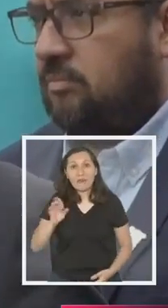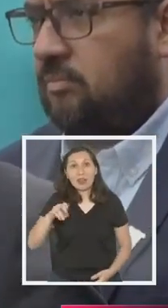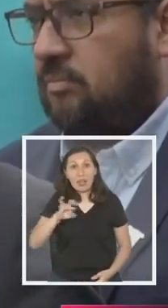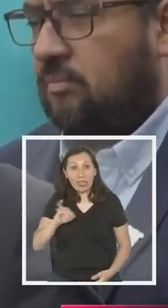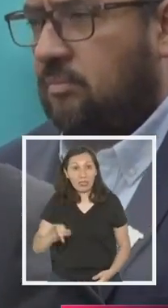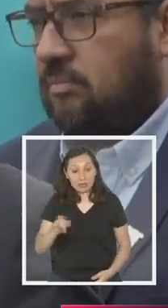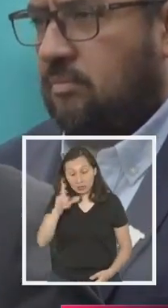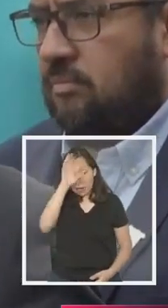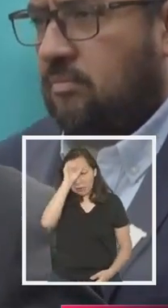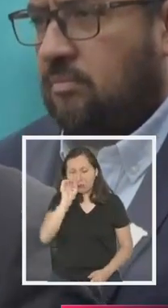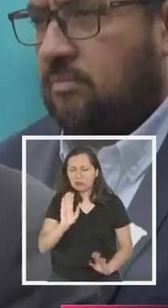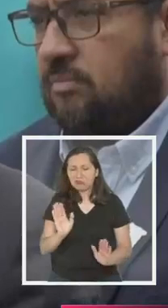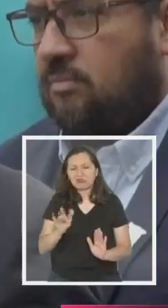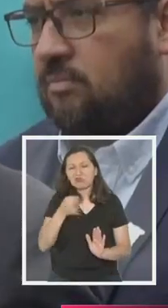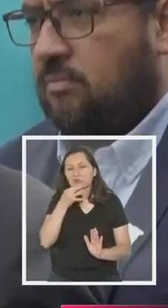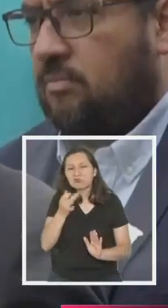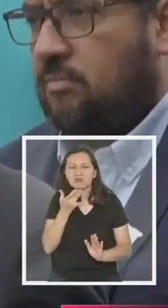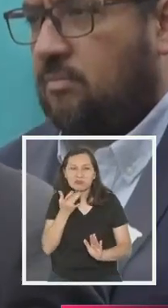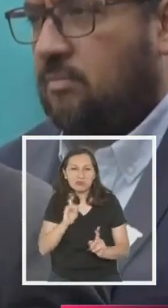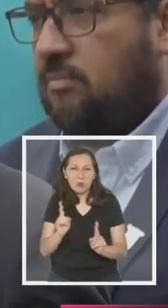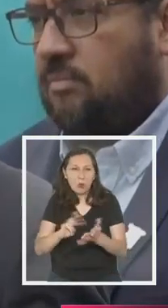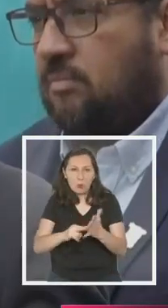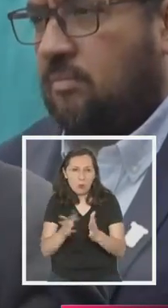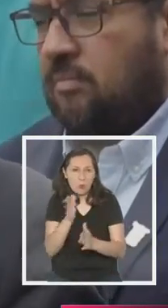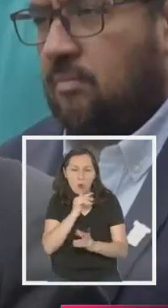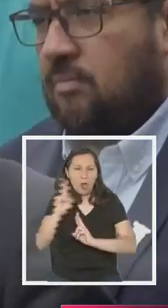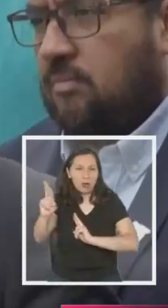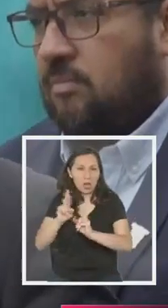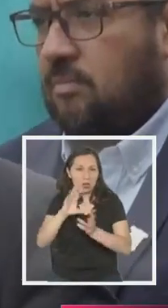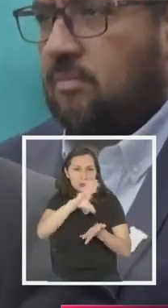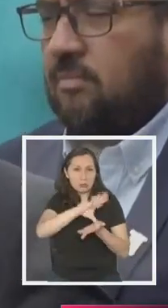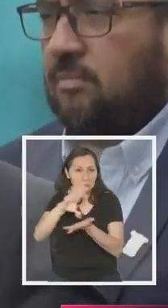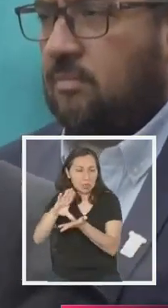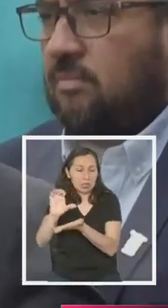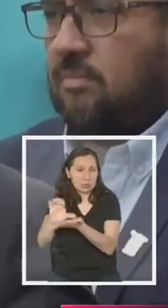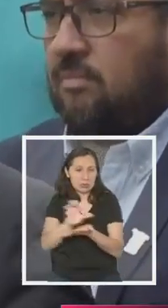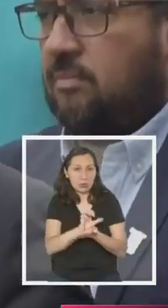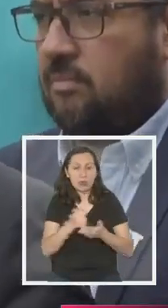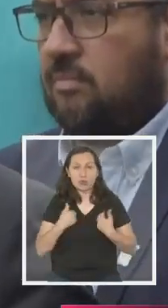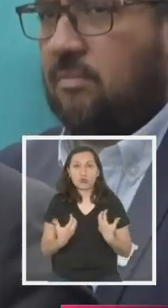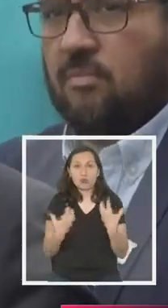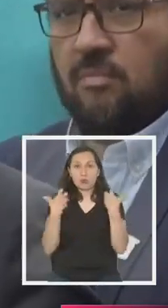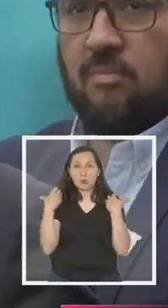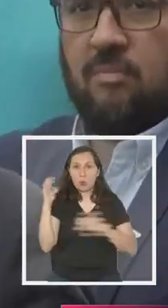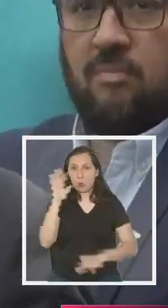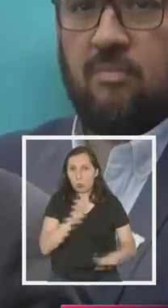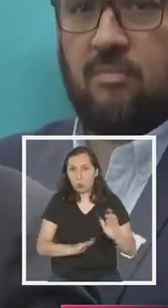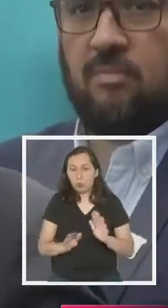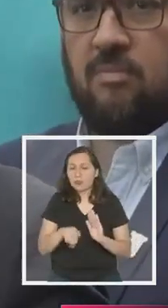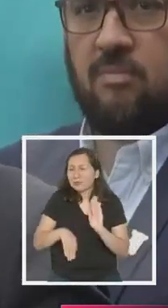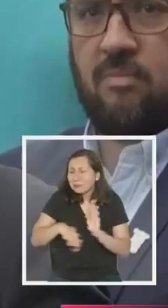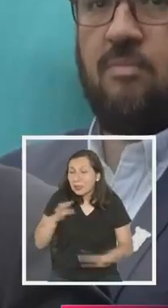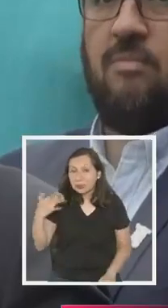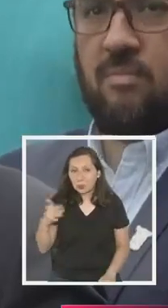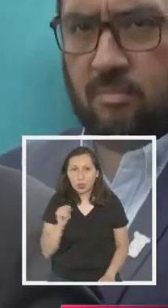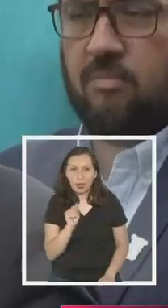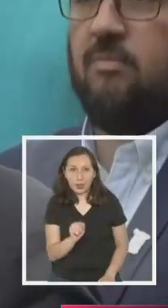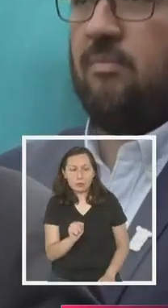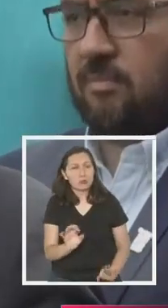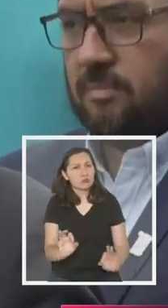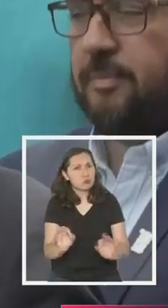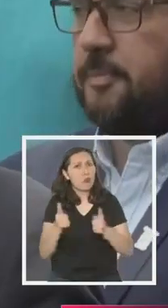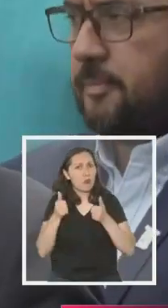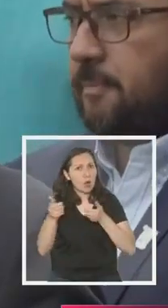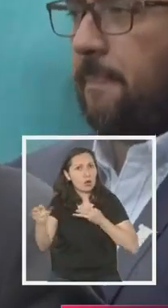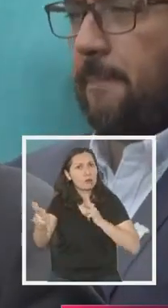baja completamente el perfil y dice que no hay ningún problema en torno a las relaciones entre los estados, que es lo que a mí me corresponde resguardar. Eso es lo más importante. Tenemos